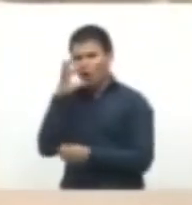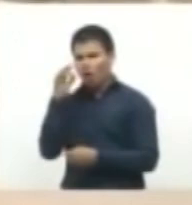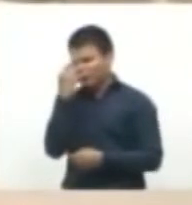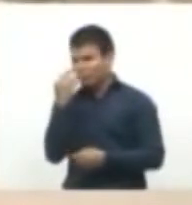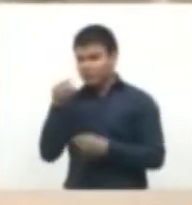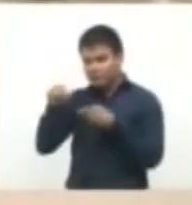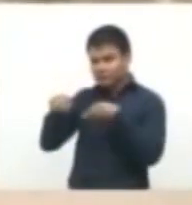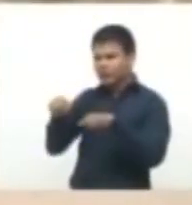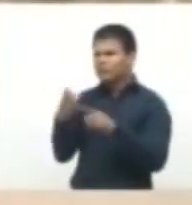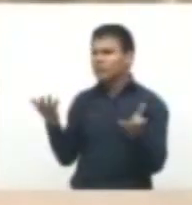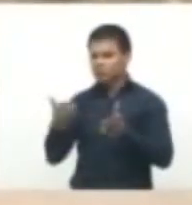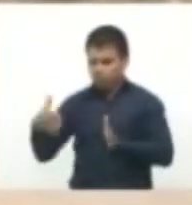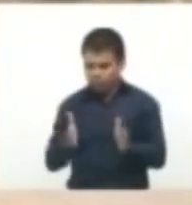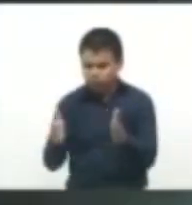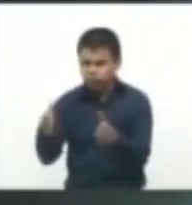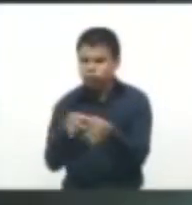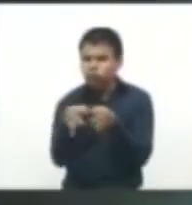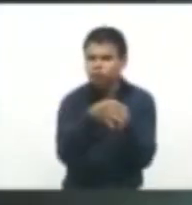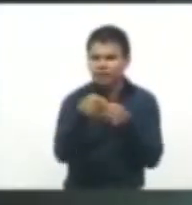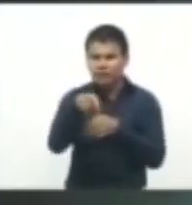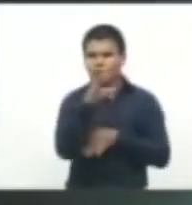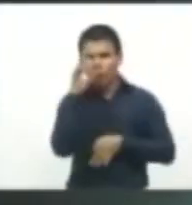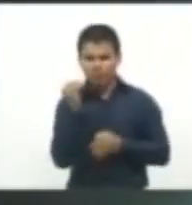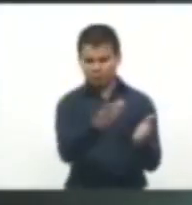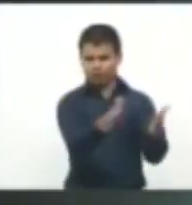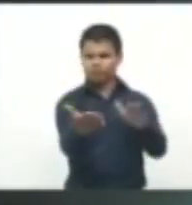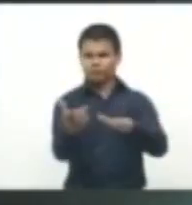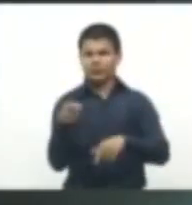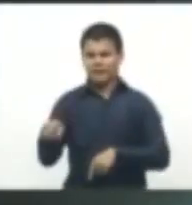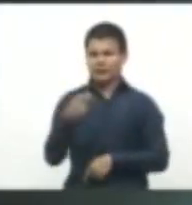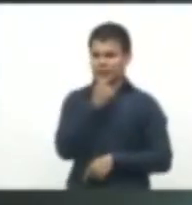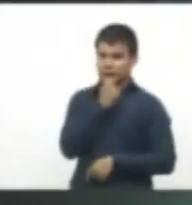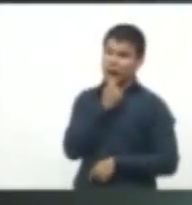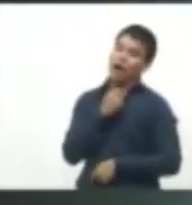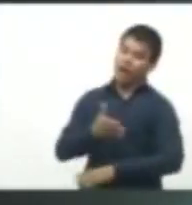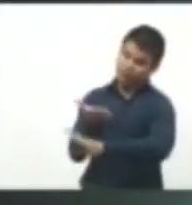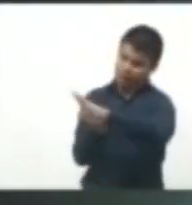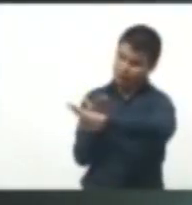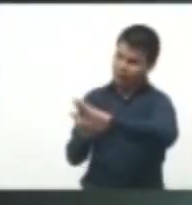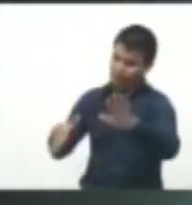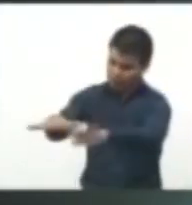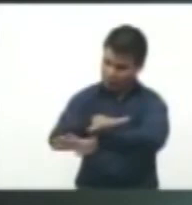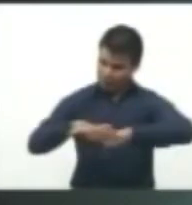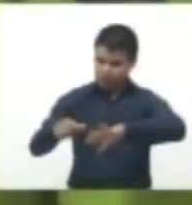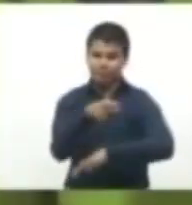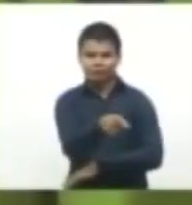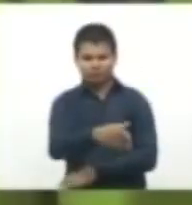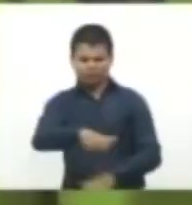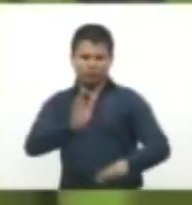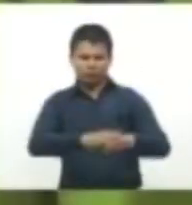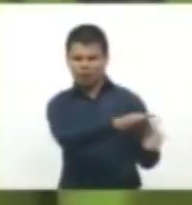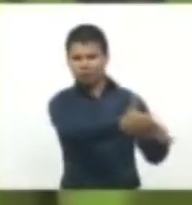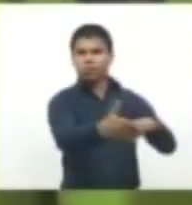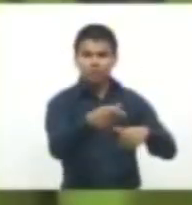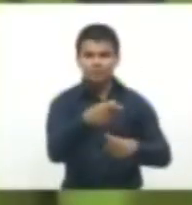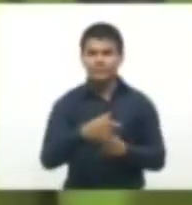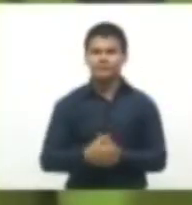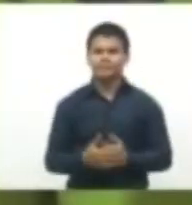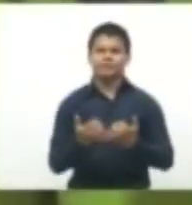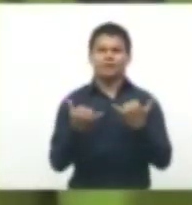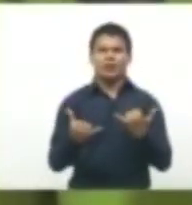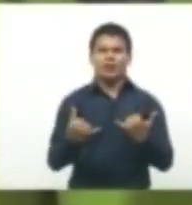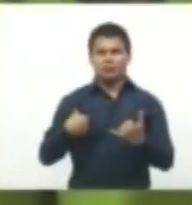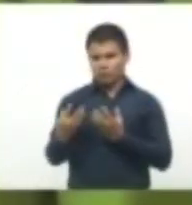vereda Entre Ríos, en el Copey. Allí fue asesinado el reclamante de tierras Edilberto Castillo, y en las últimas horas, en un operativo entre la DIJÍN y el